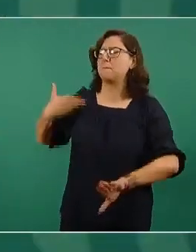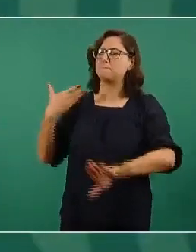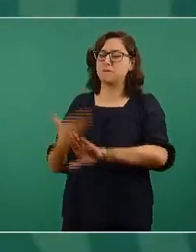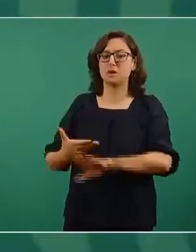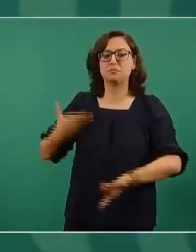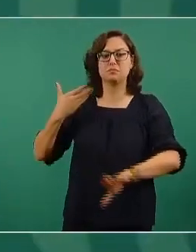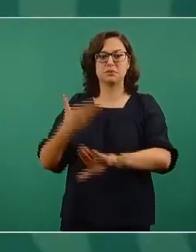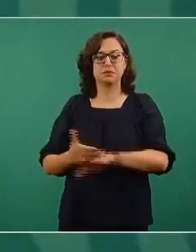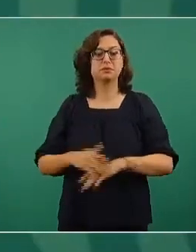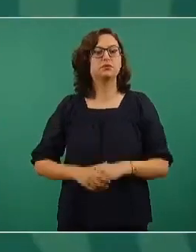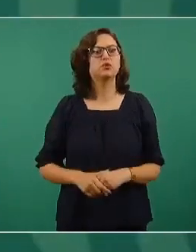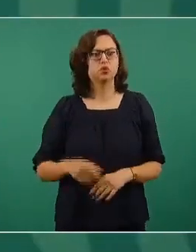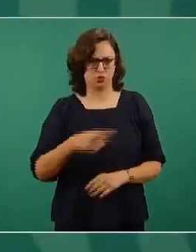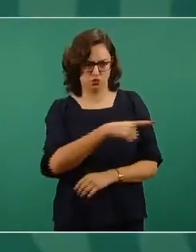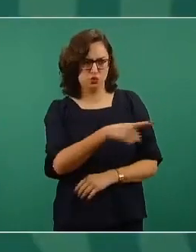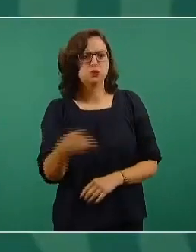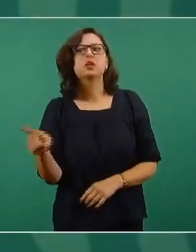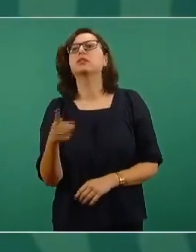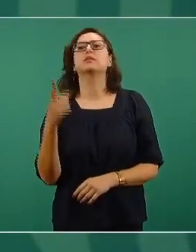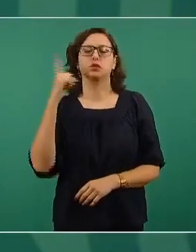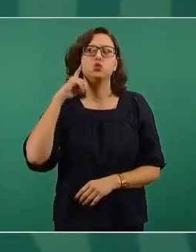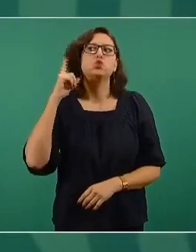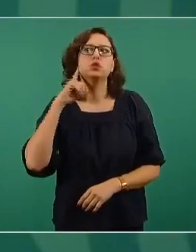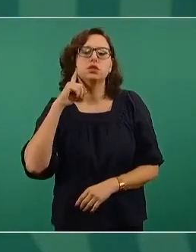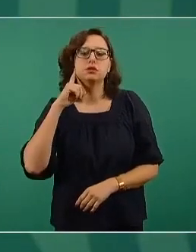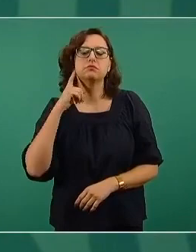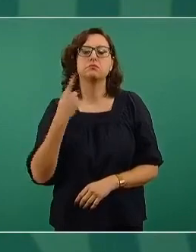Pero hagan el ejercicio.